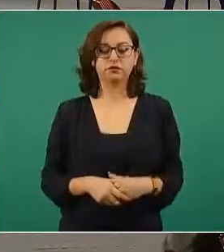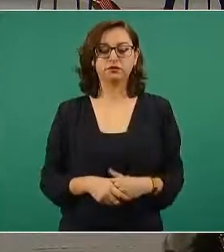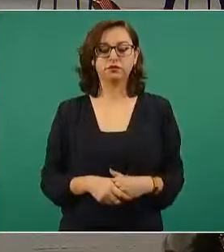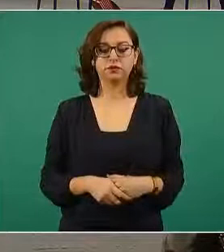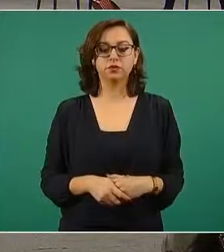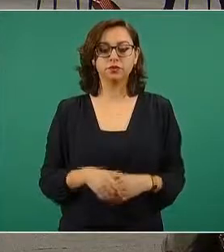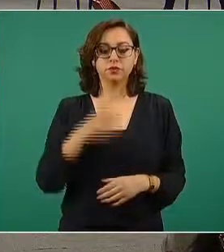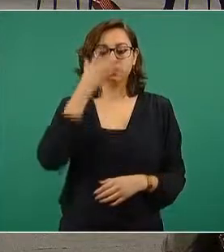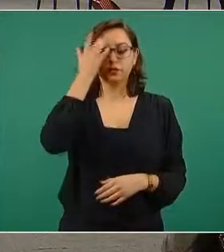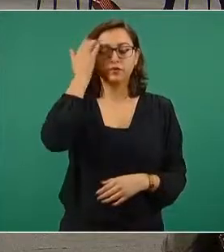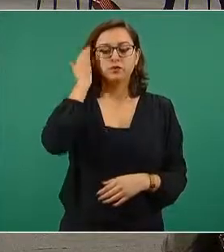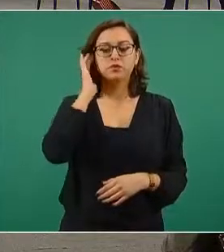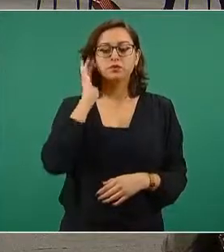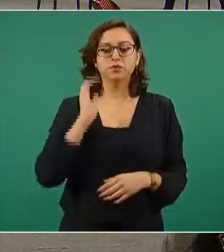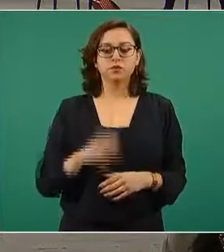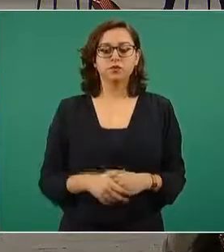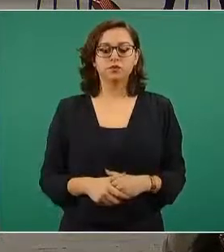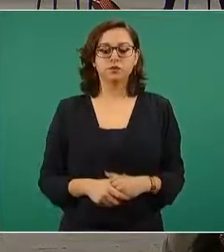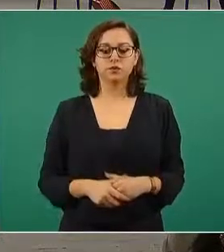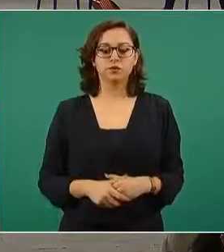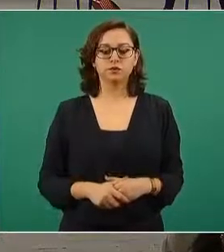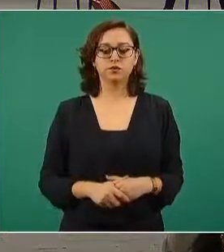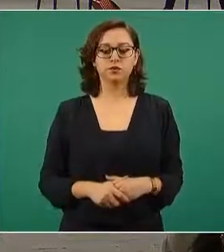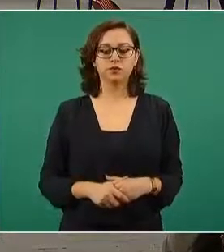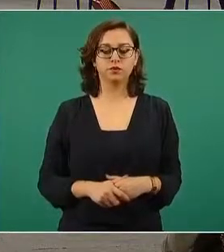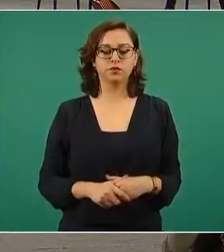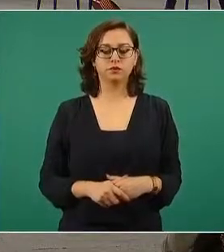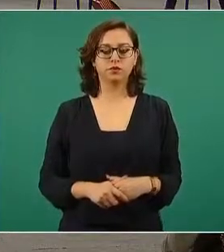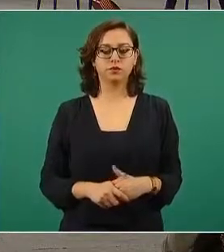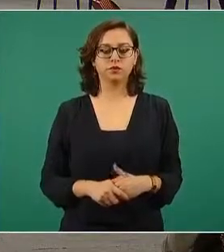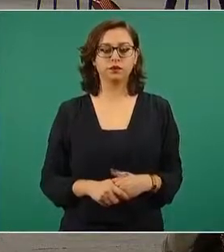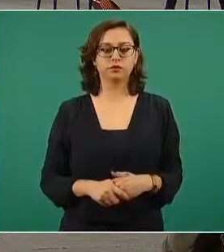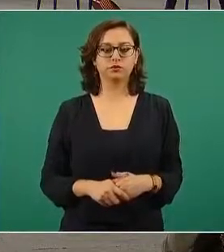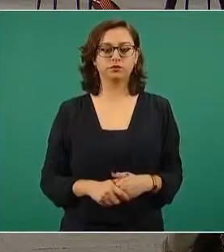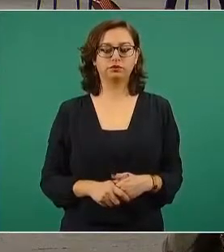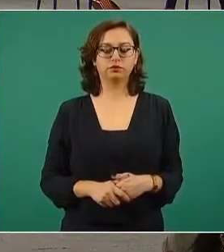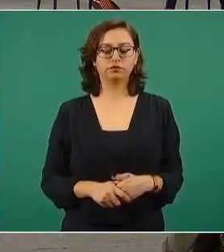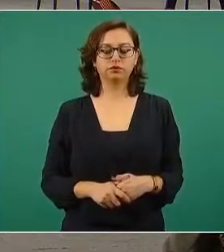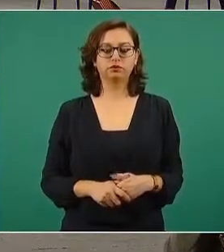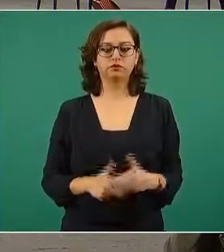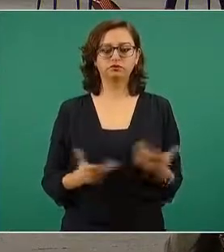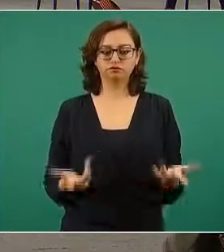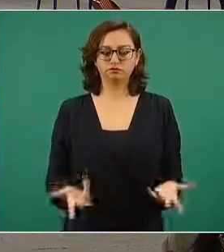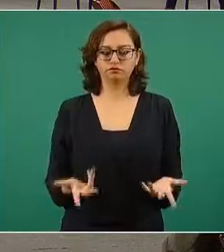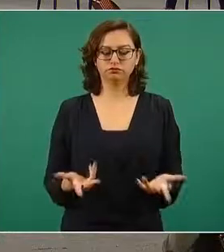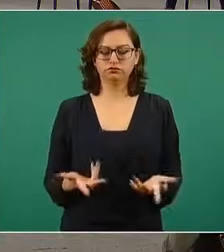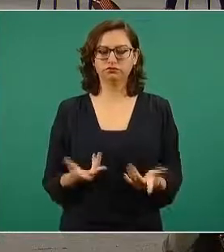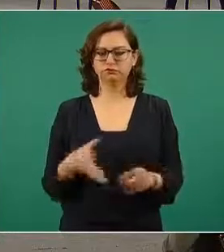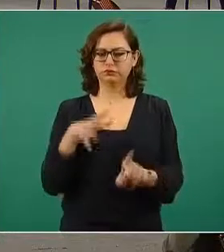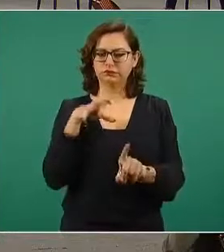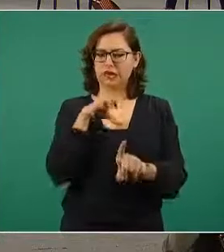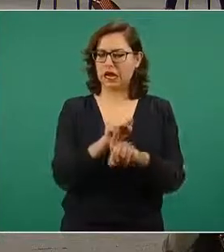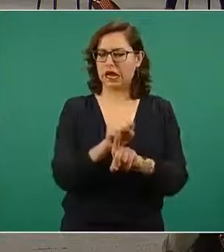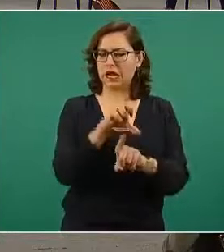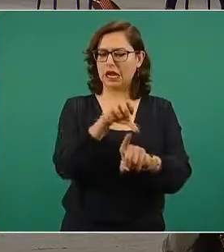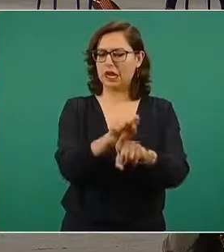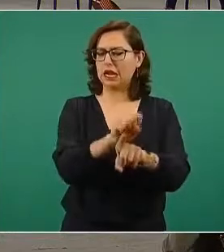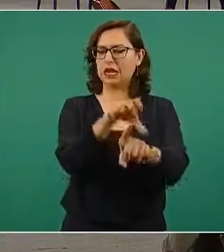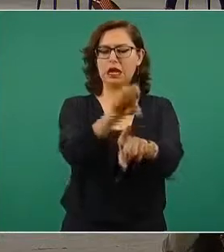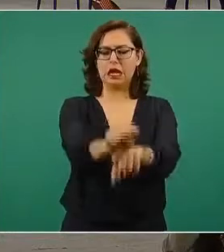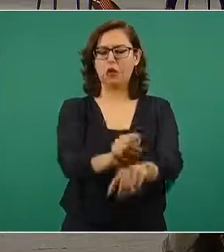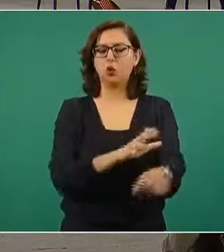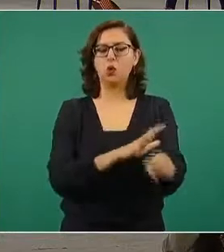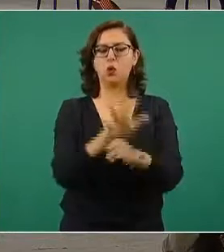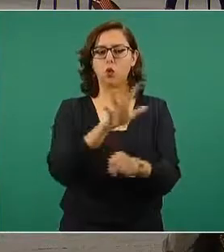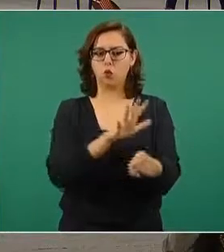Aquí decir que sobre la parte de las conclusiones, ¿qué se logró en resumen? Se